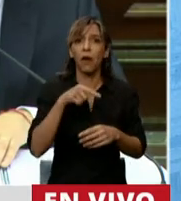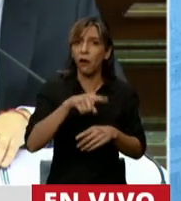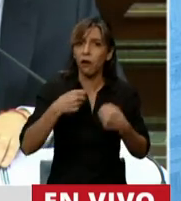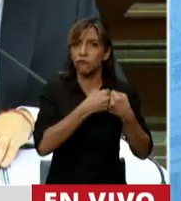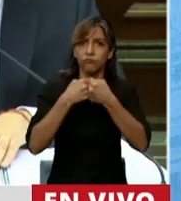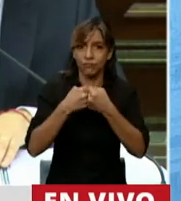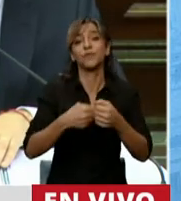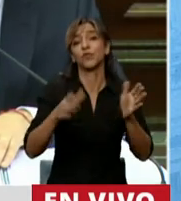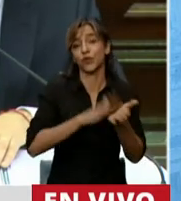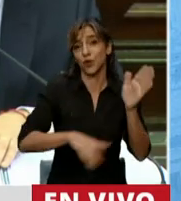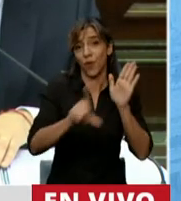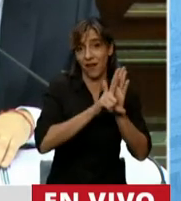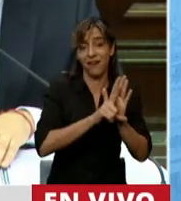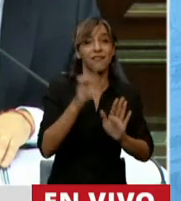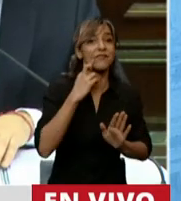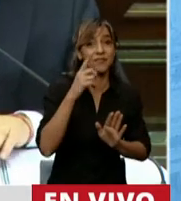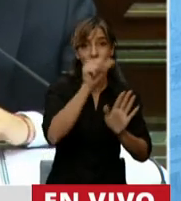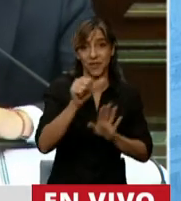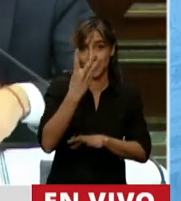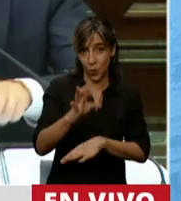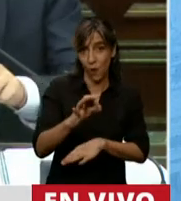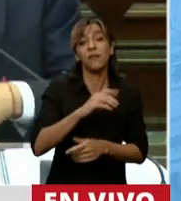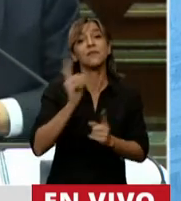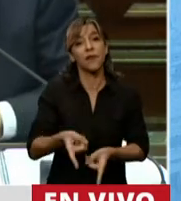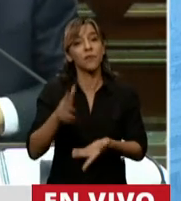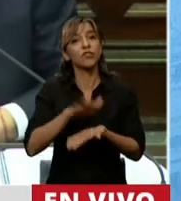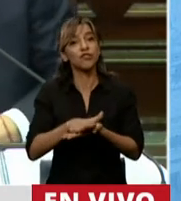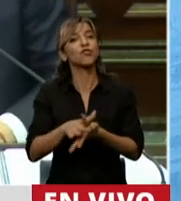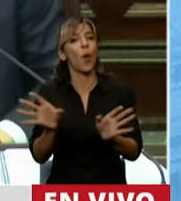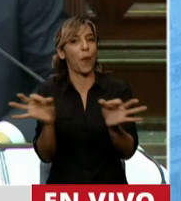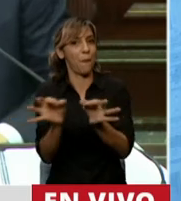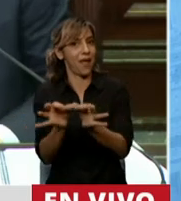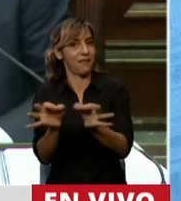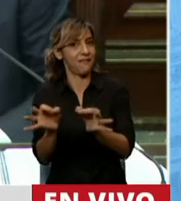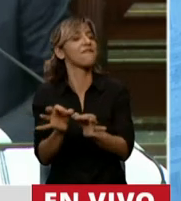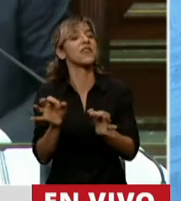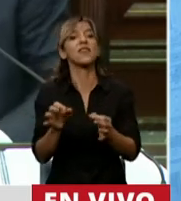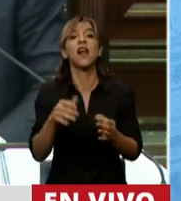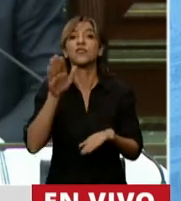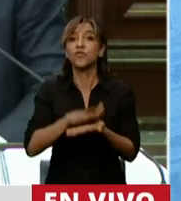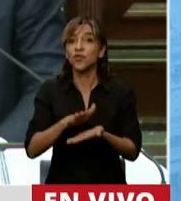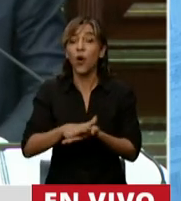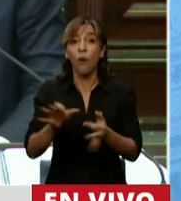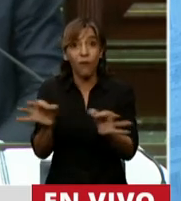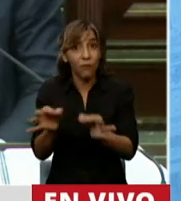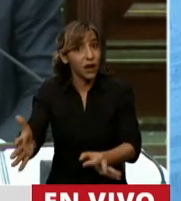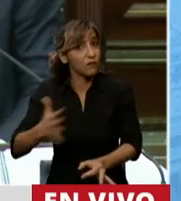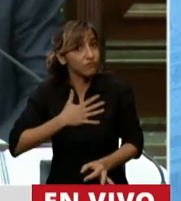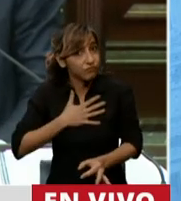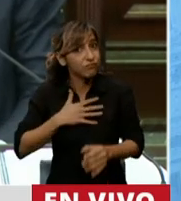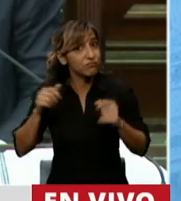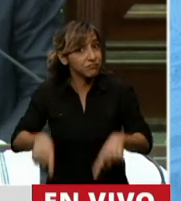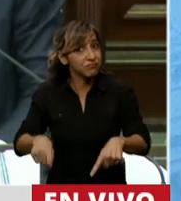ley 19.640 y la política con respecto a la soberanía de Malvinas. Y con respecto a la soberanía de Malvinas,